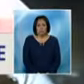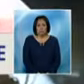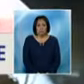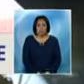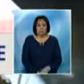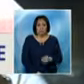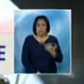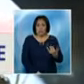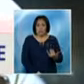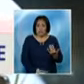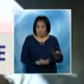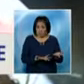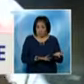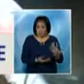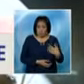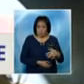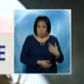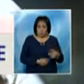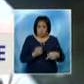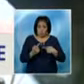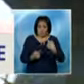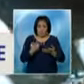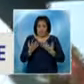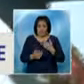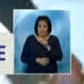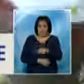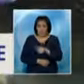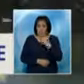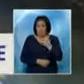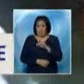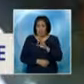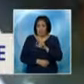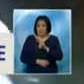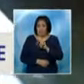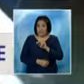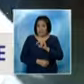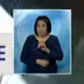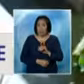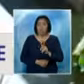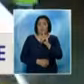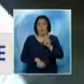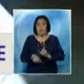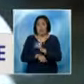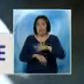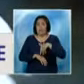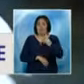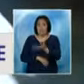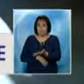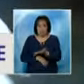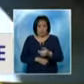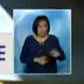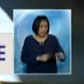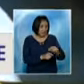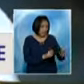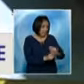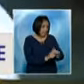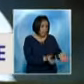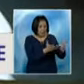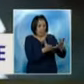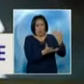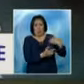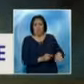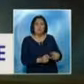A continuación, el crudo testimonio de Fernando Ruiz del Águila una hora después de cometer el ataque que acabó con la vida de su